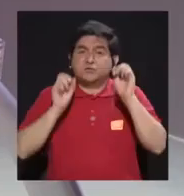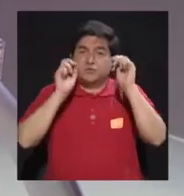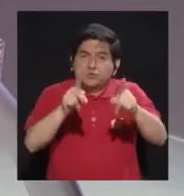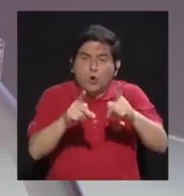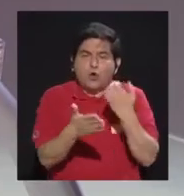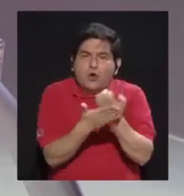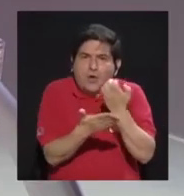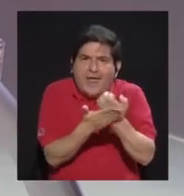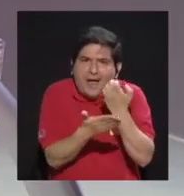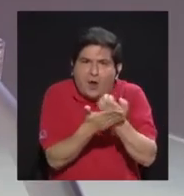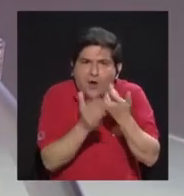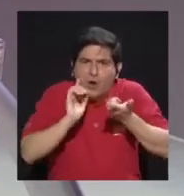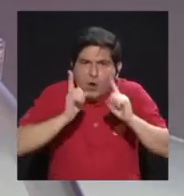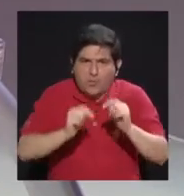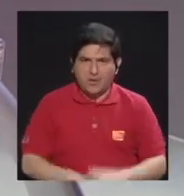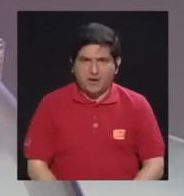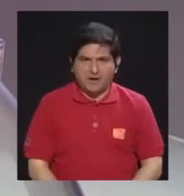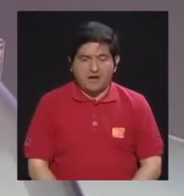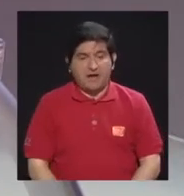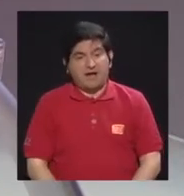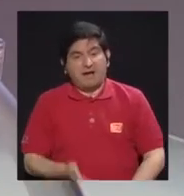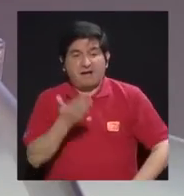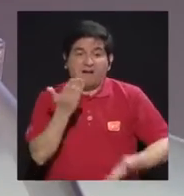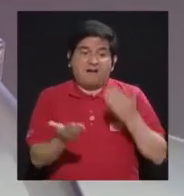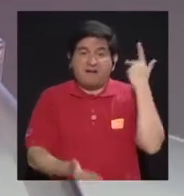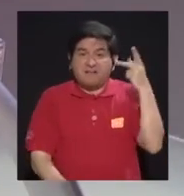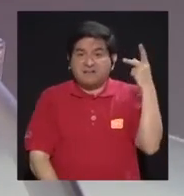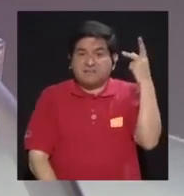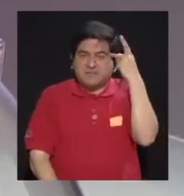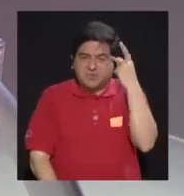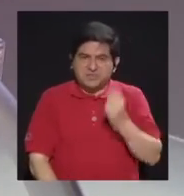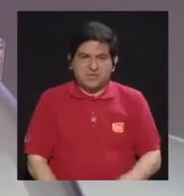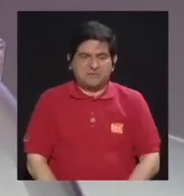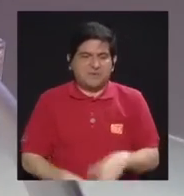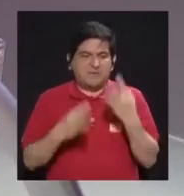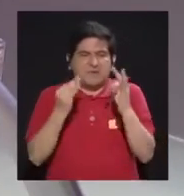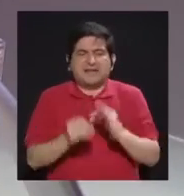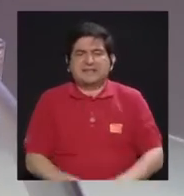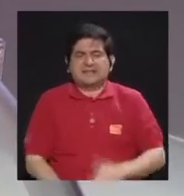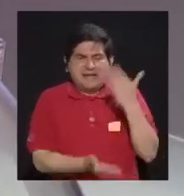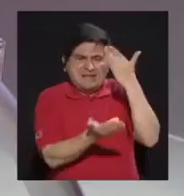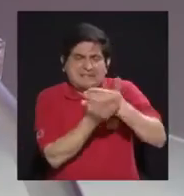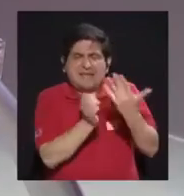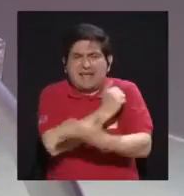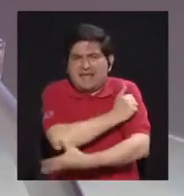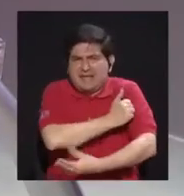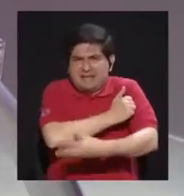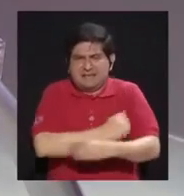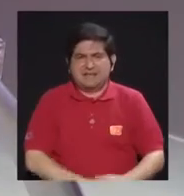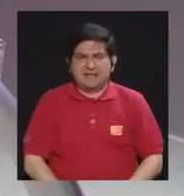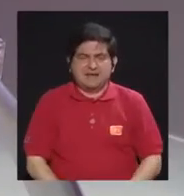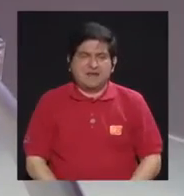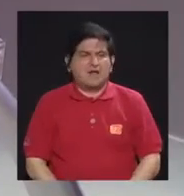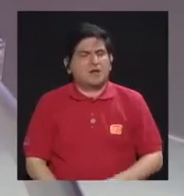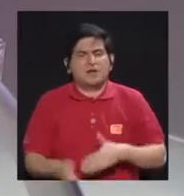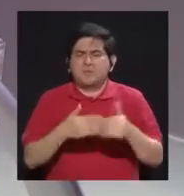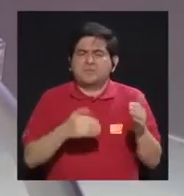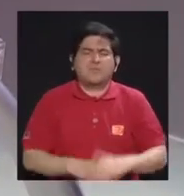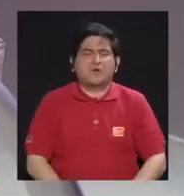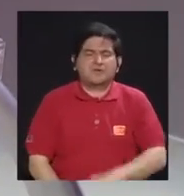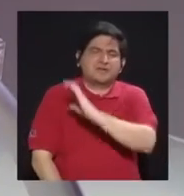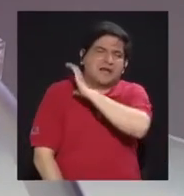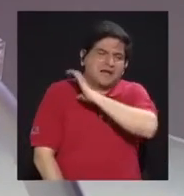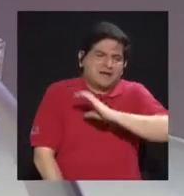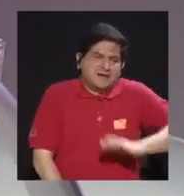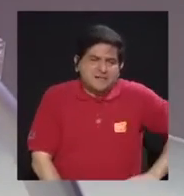oportunidades económicas son aquellas que devienen de las políticas de contención de la pobreza, llamémosle cristiana, socialista y solidaria, como